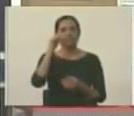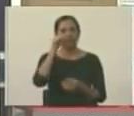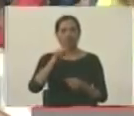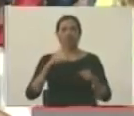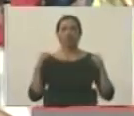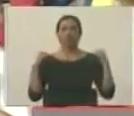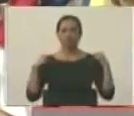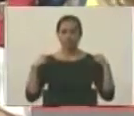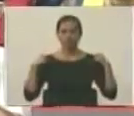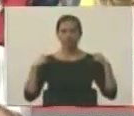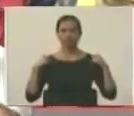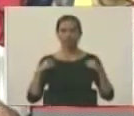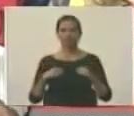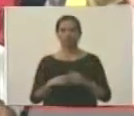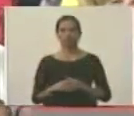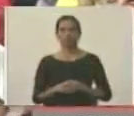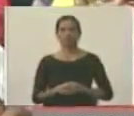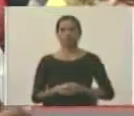fuerza.